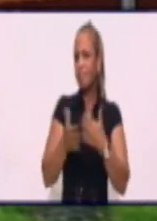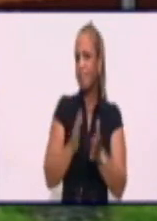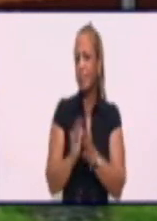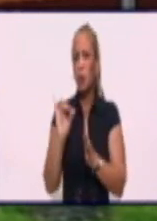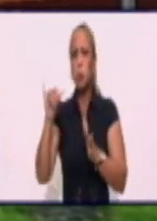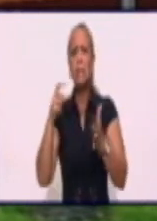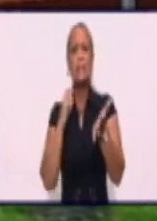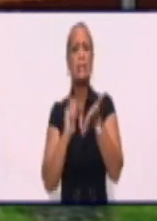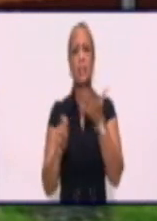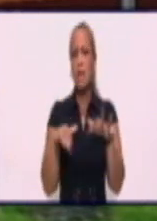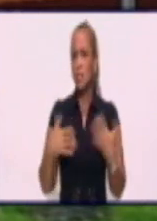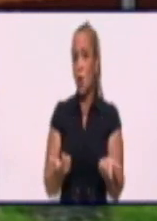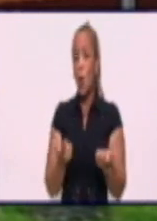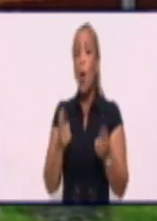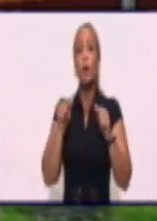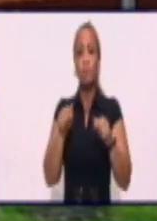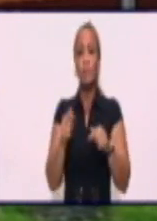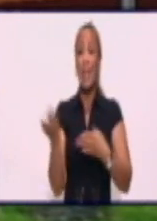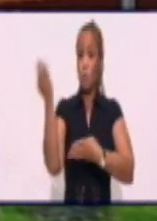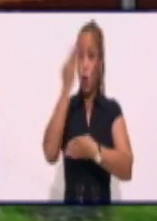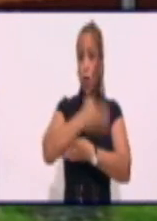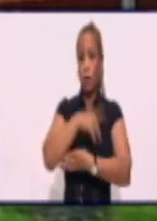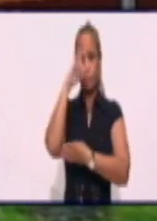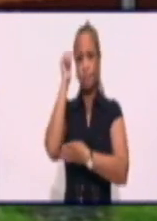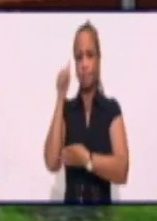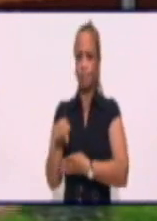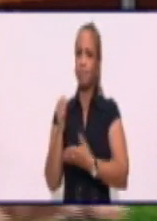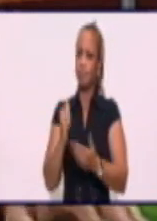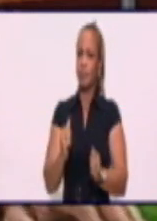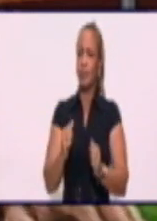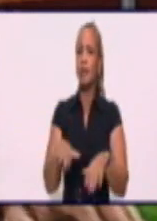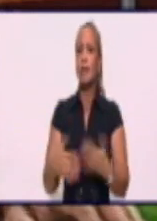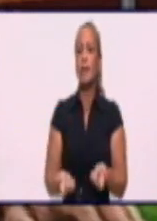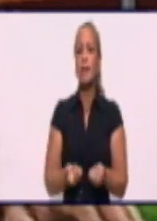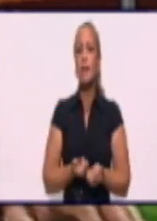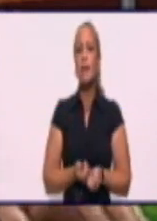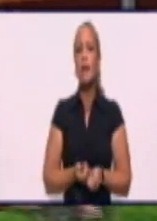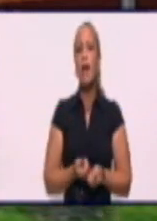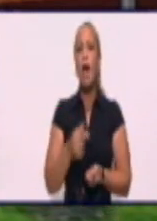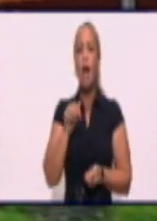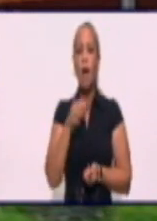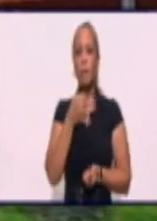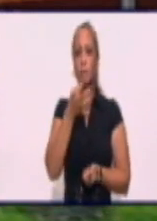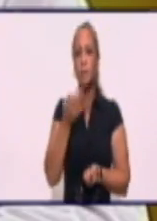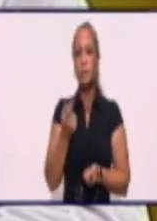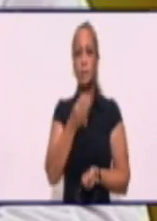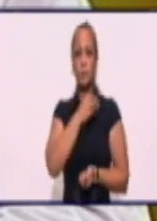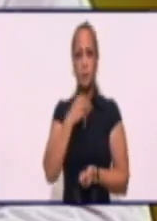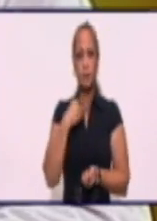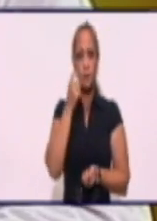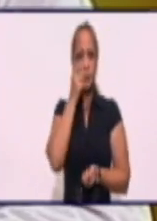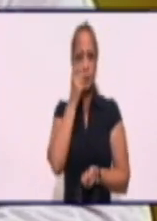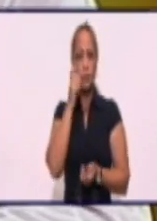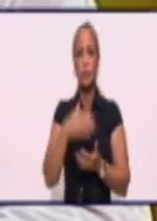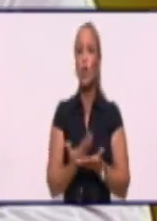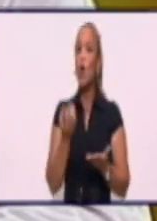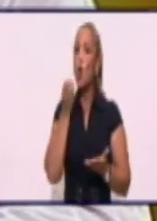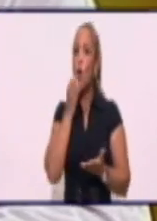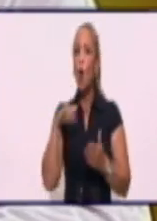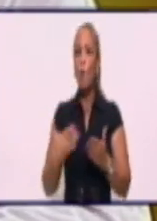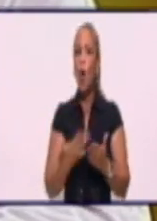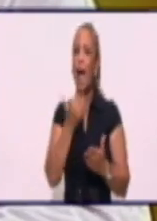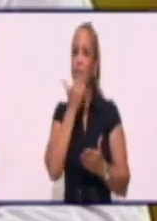justificación. El bloqueo está ahí, es latente. Doctor Iglesias, ¿cómo afecta el bloqueo los servicios de